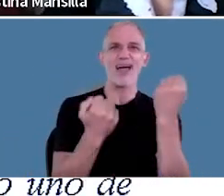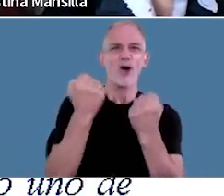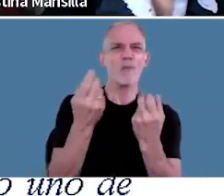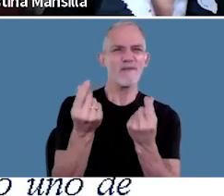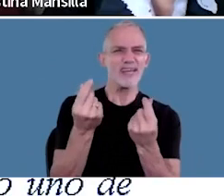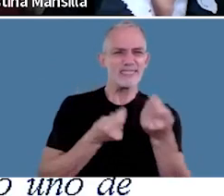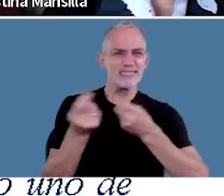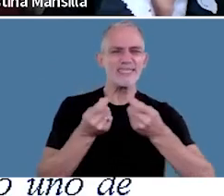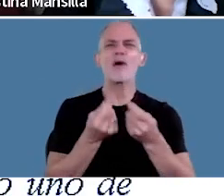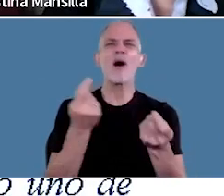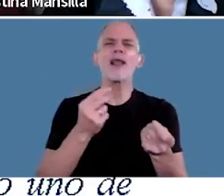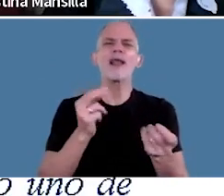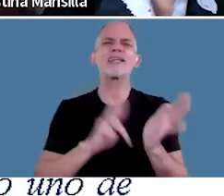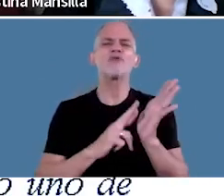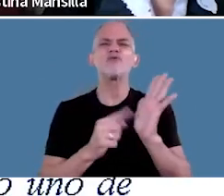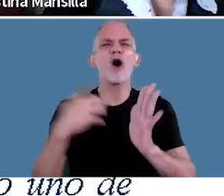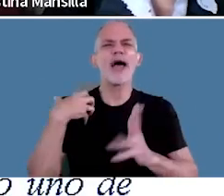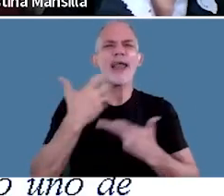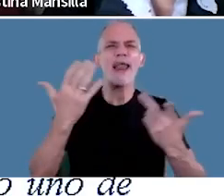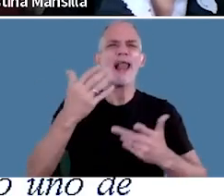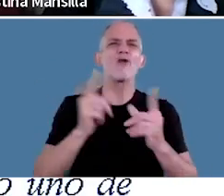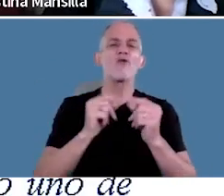fue la Resolución General